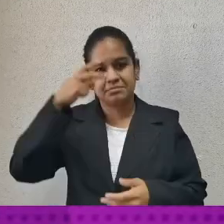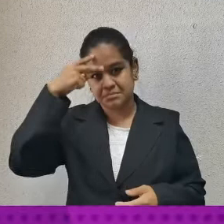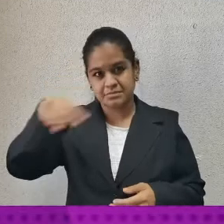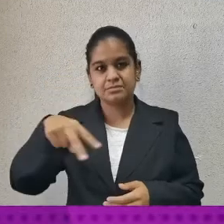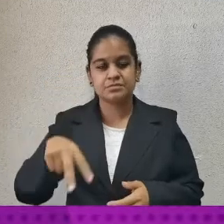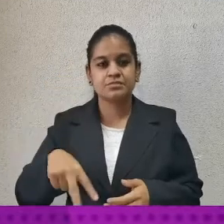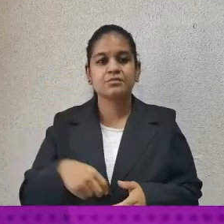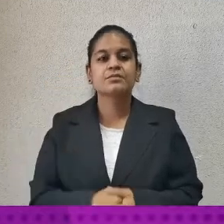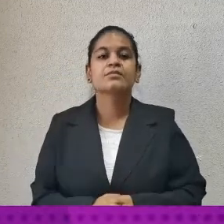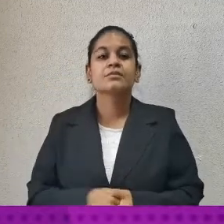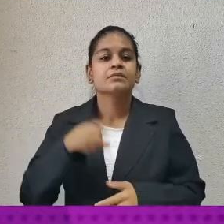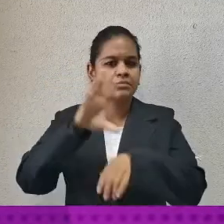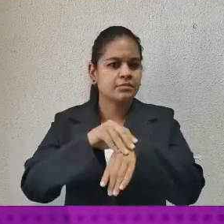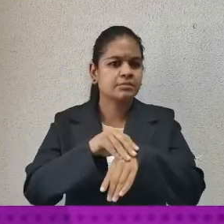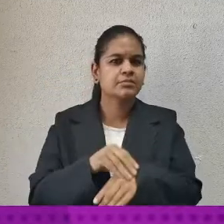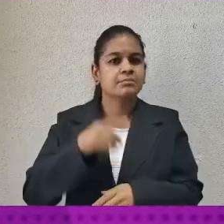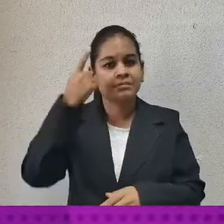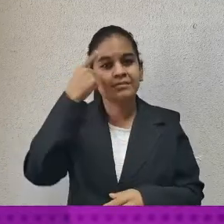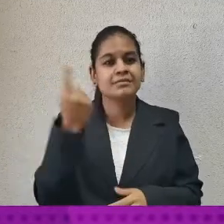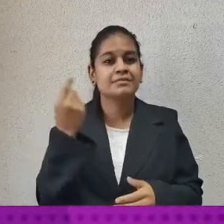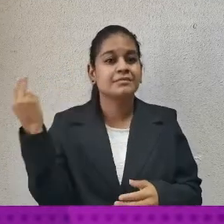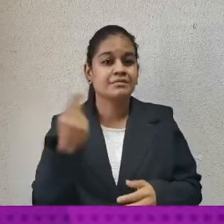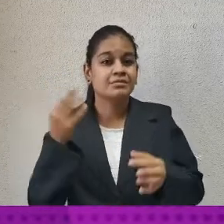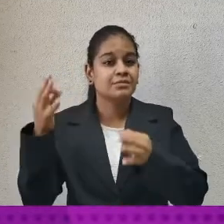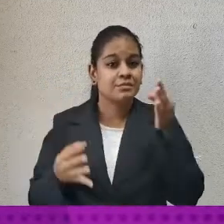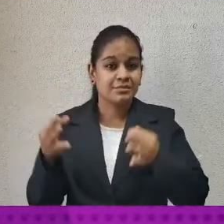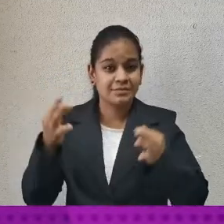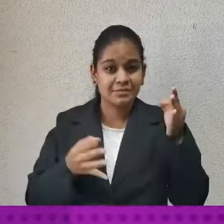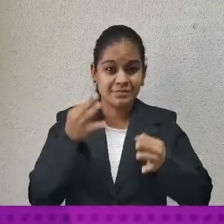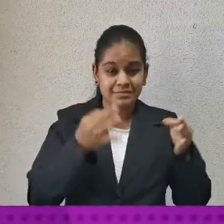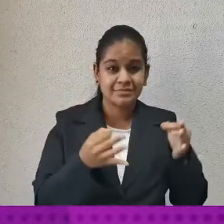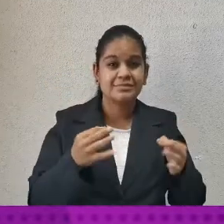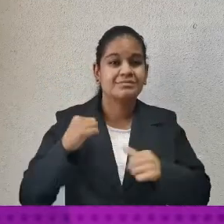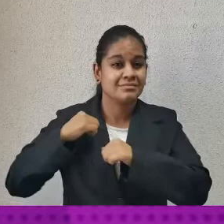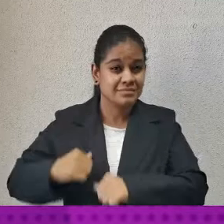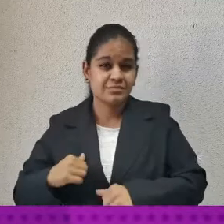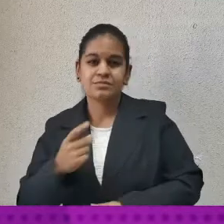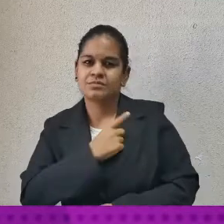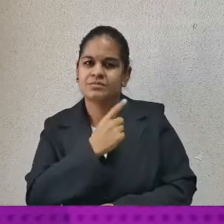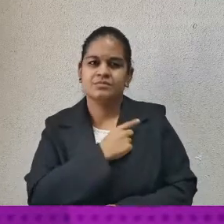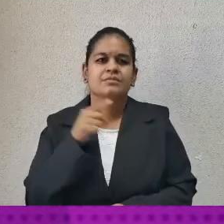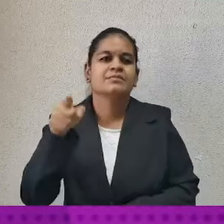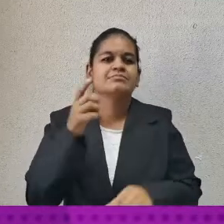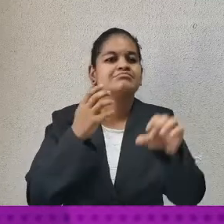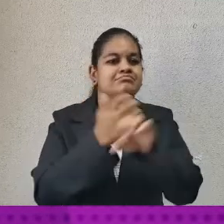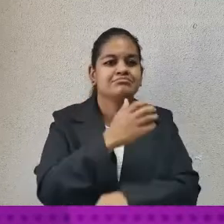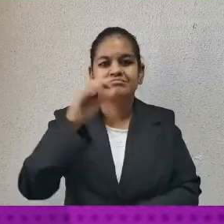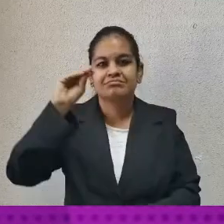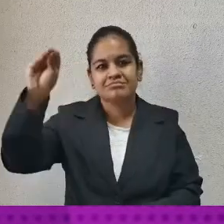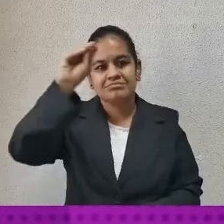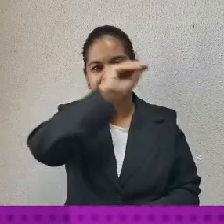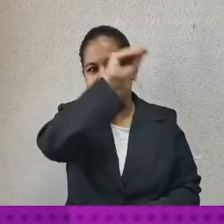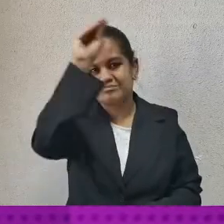Federal establece la necesidad de constituir tribunales autónomos electorales en cada una de las